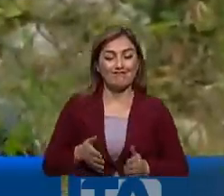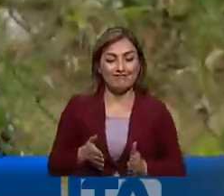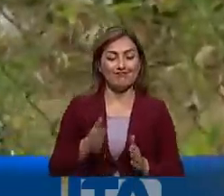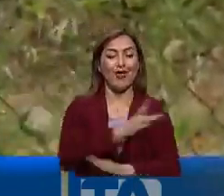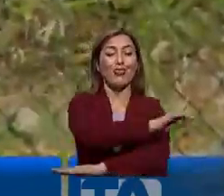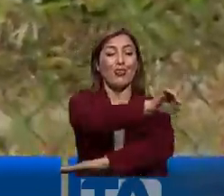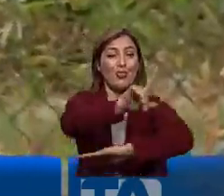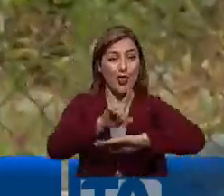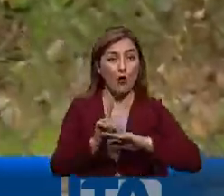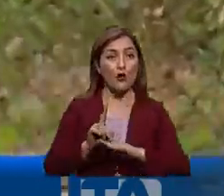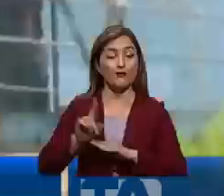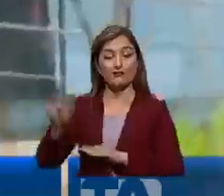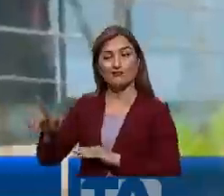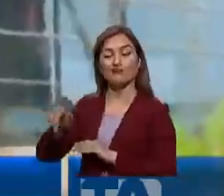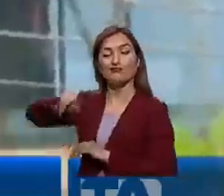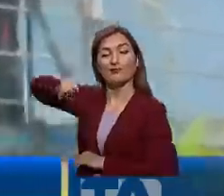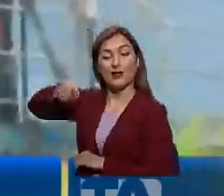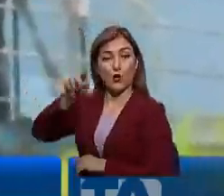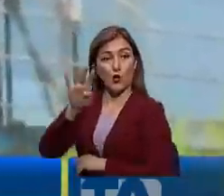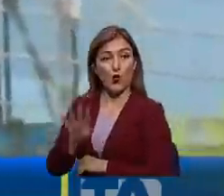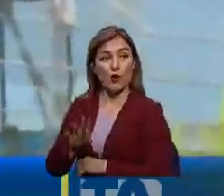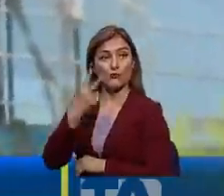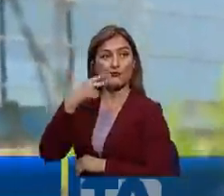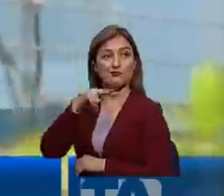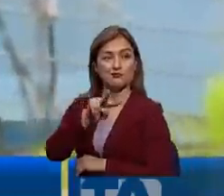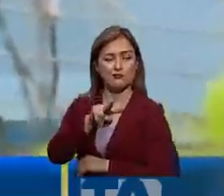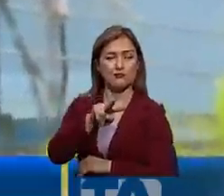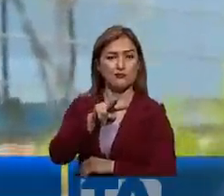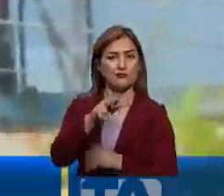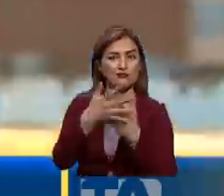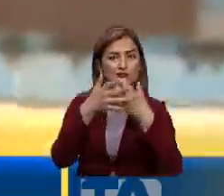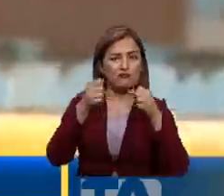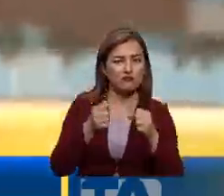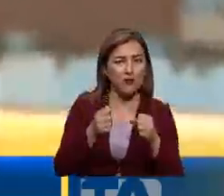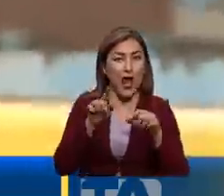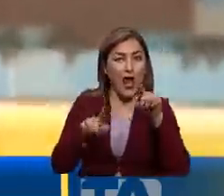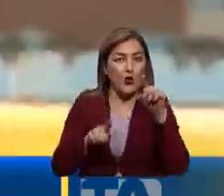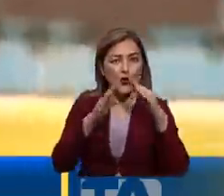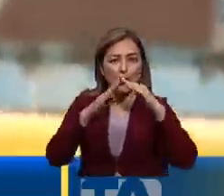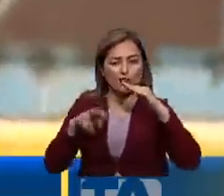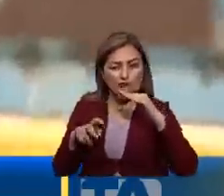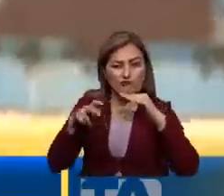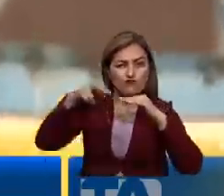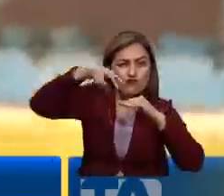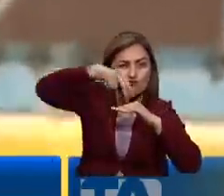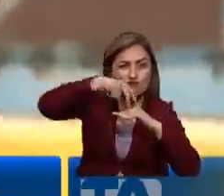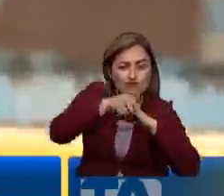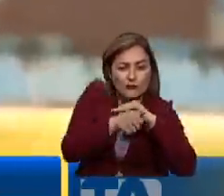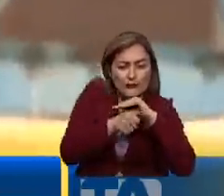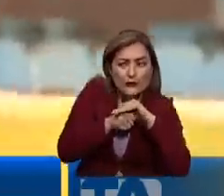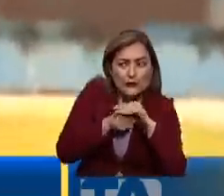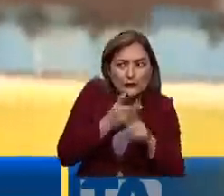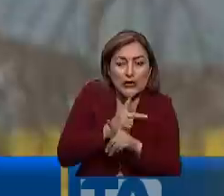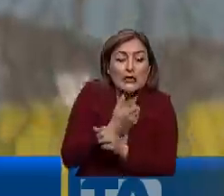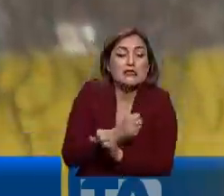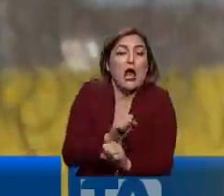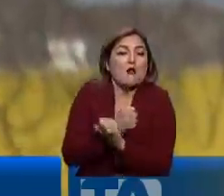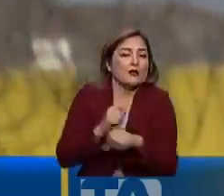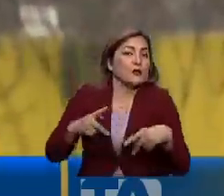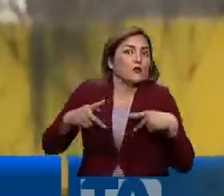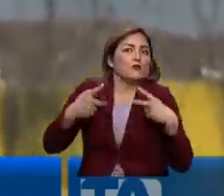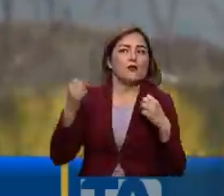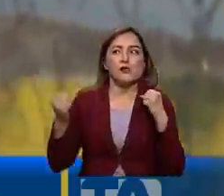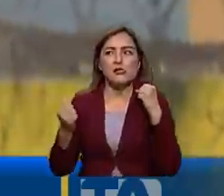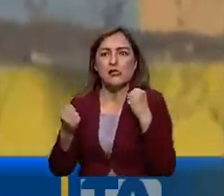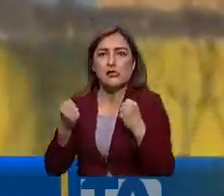para captar lo que ocurría en el penal, se vio a los reos subirse a los techos, en algunos casos aparentemente para esconderse y precautelar su vida.